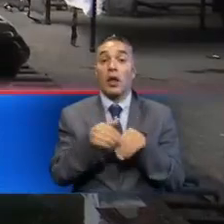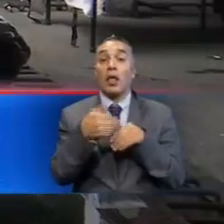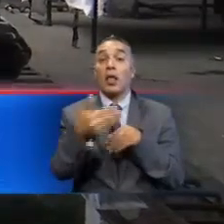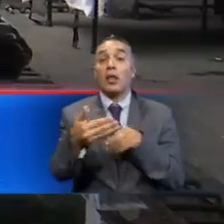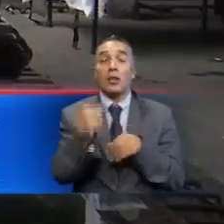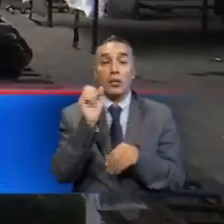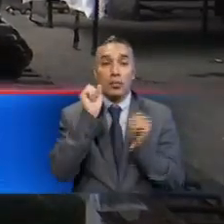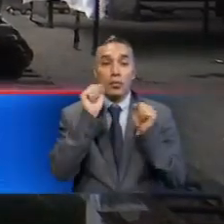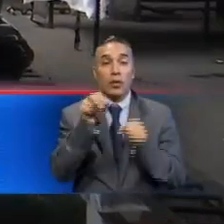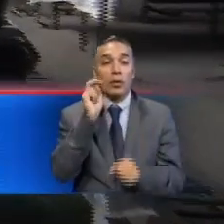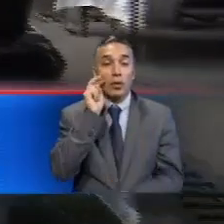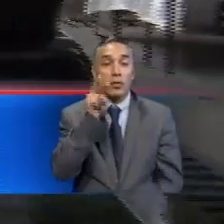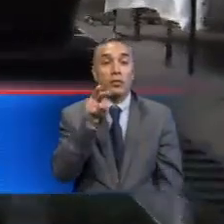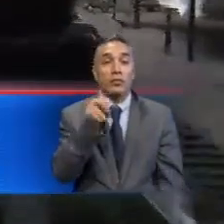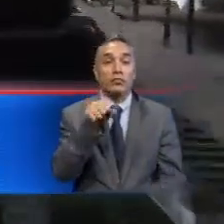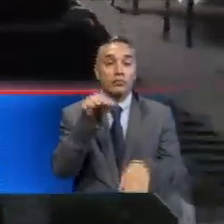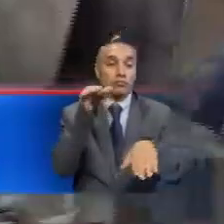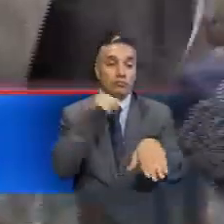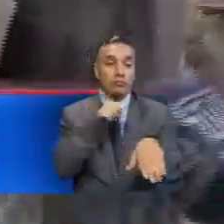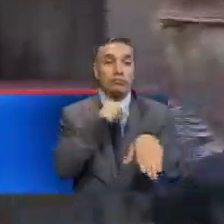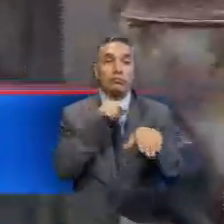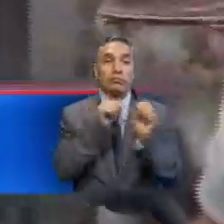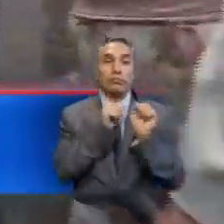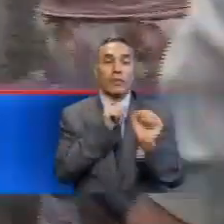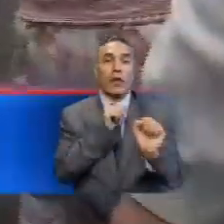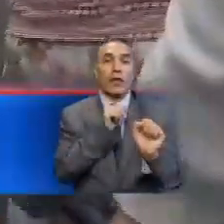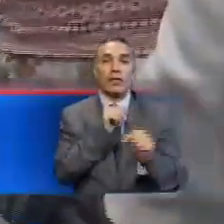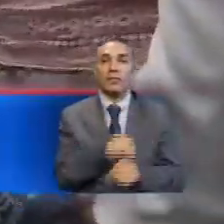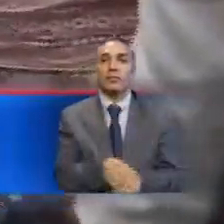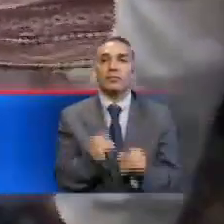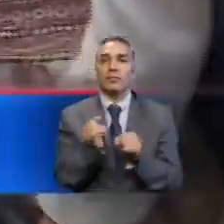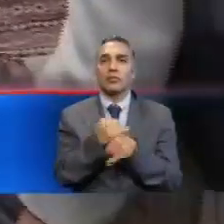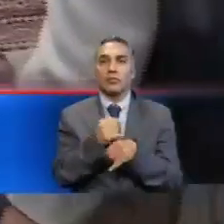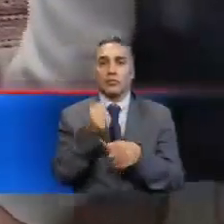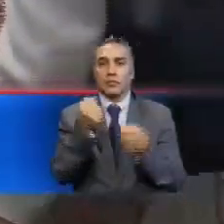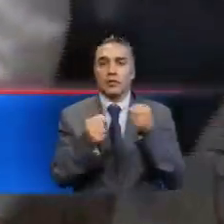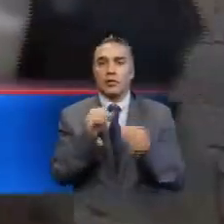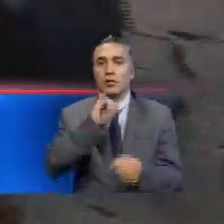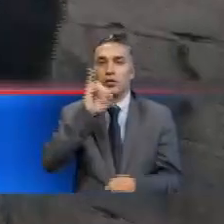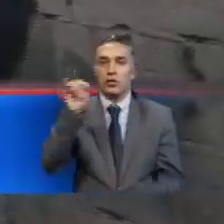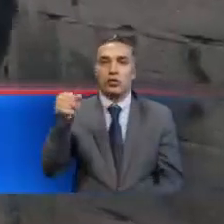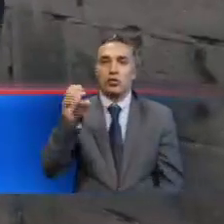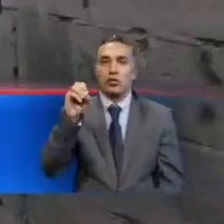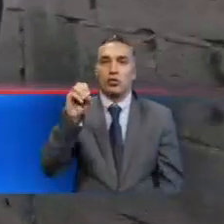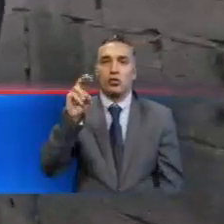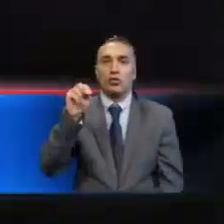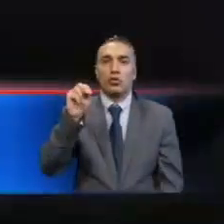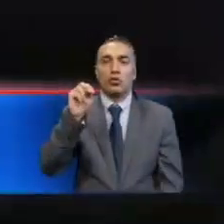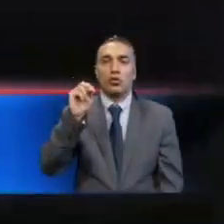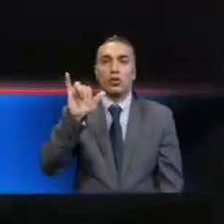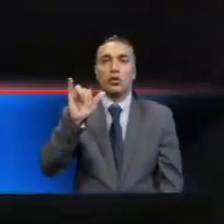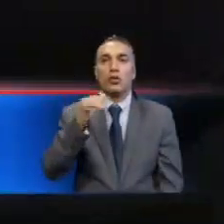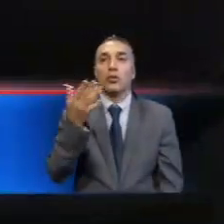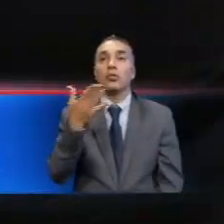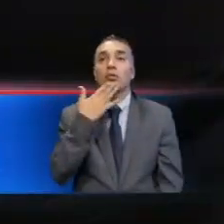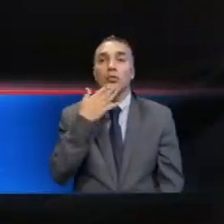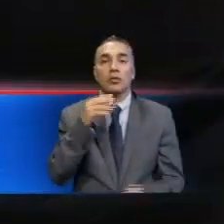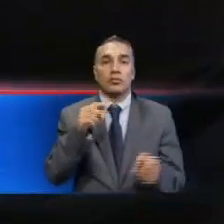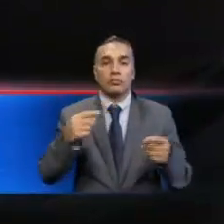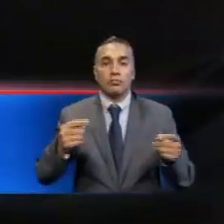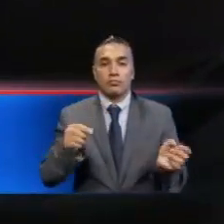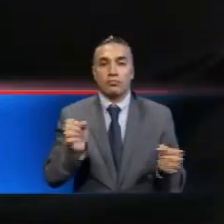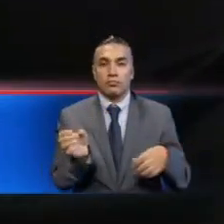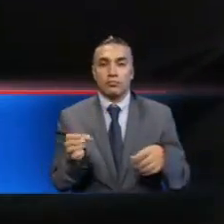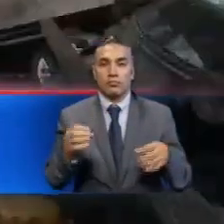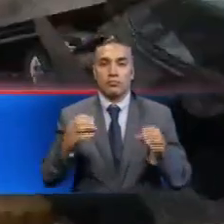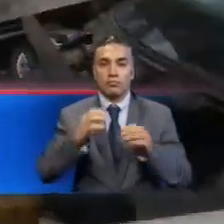se da cuenta, el que viene atrás, que ha frenado. El ingeniero automotriz Johnny Solís también recomienda corroborar rótulas y terminales,